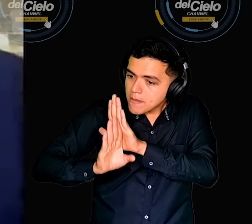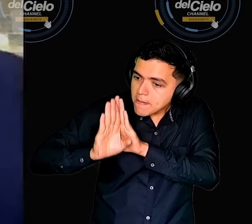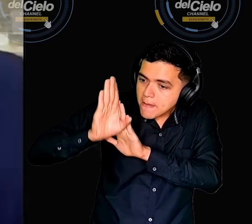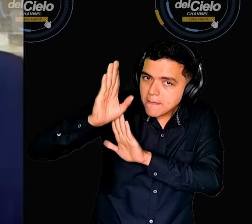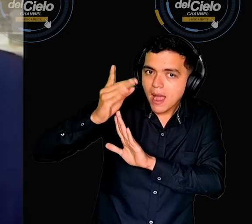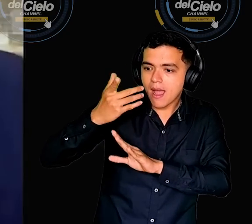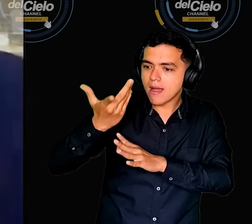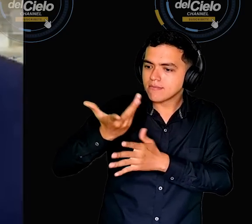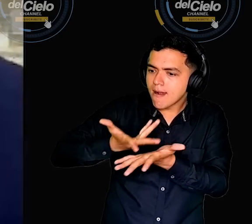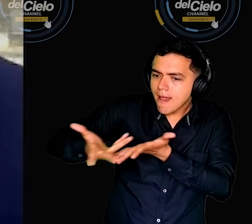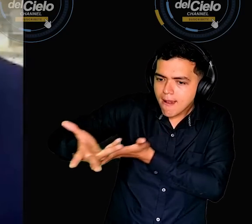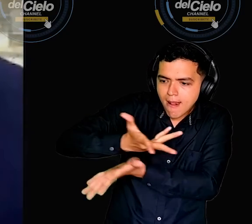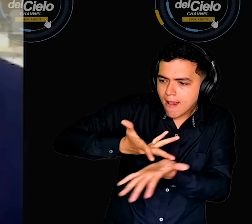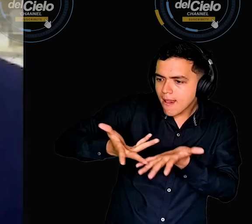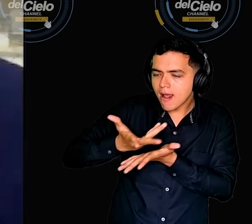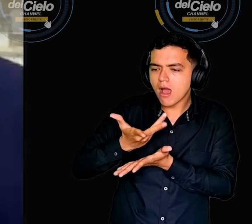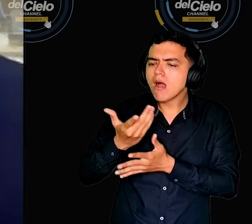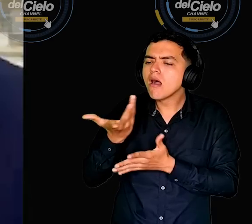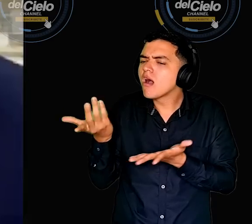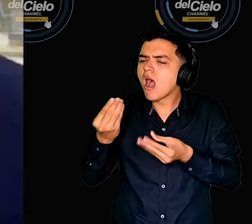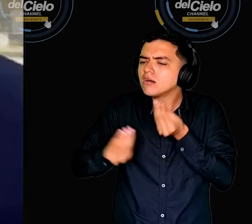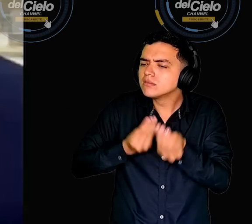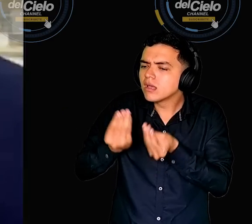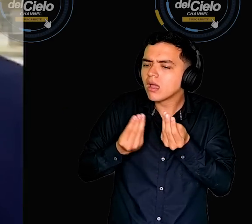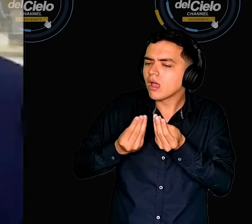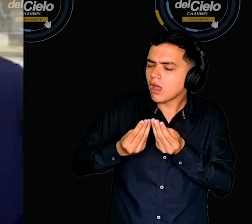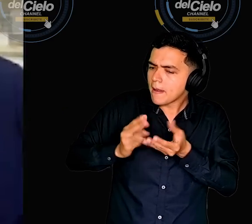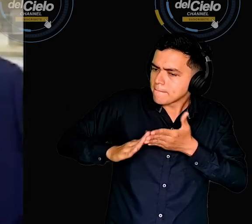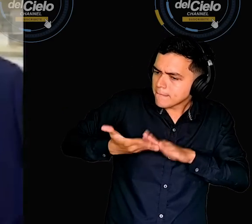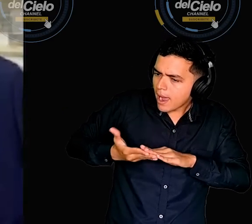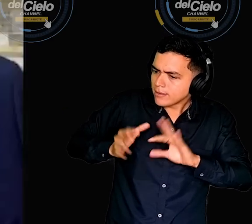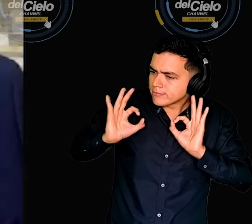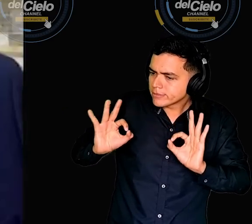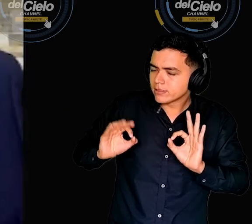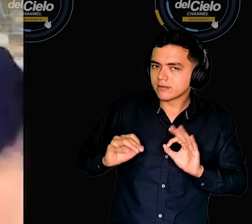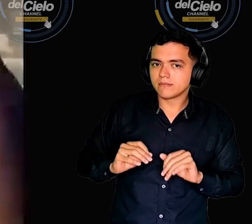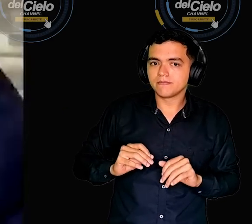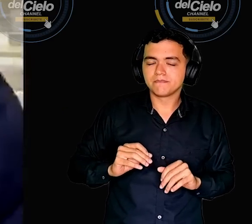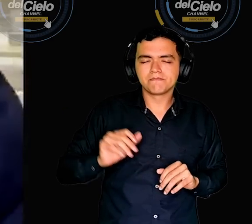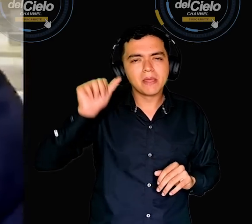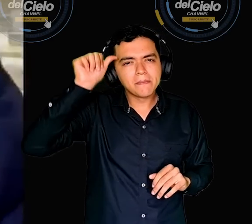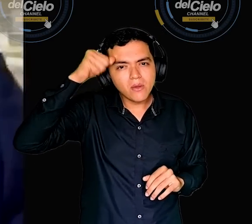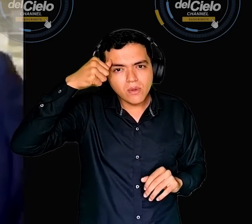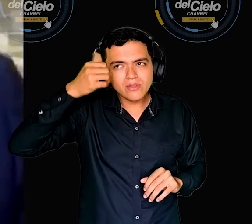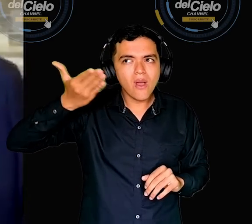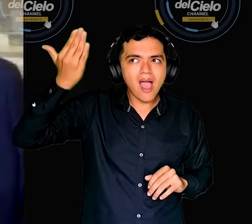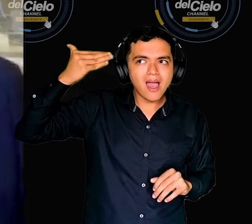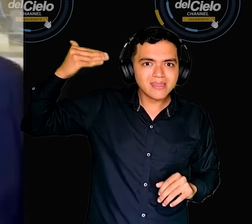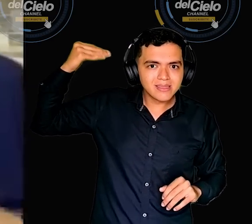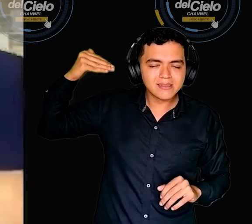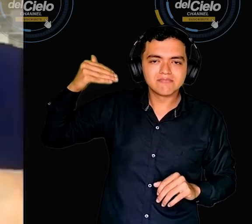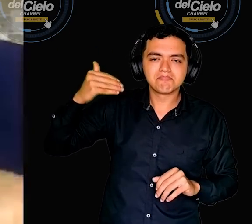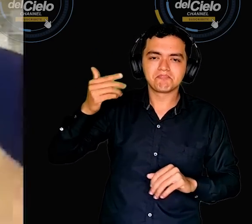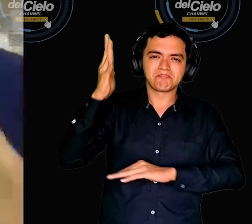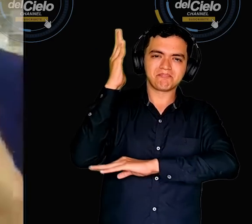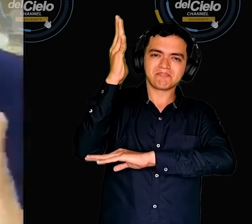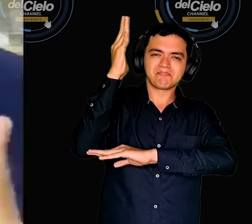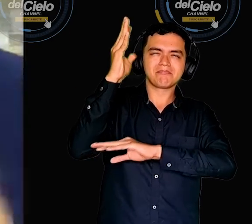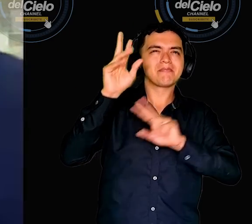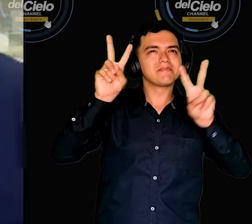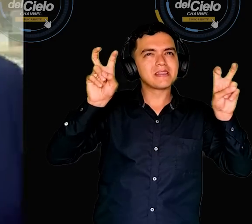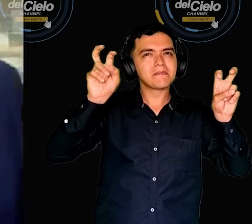trabaja fuerte para conseguir su propio fin, eso está produce una división, como un vehículo que